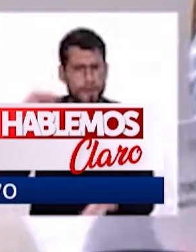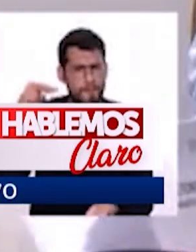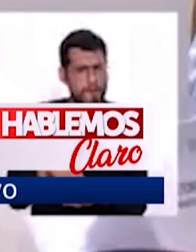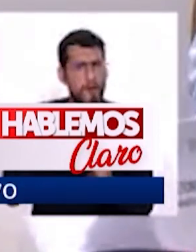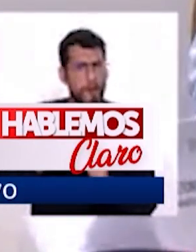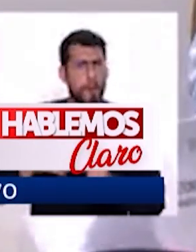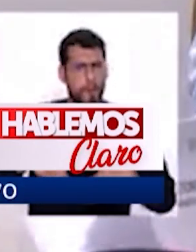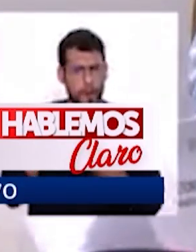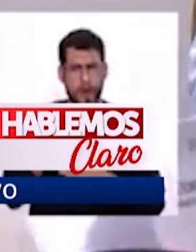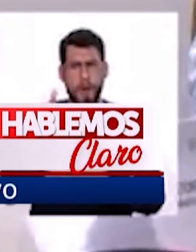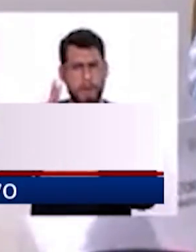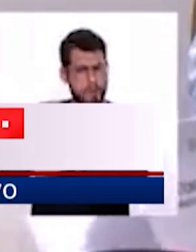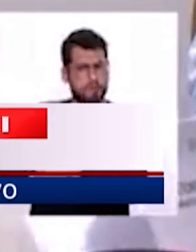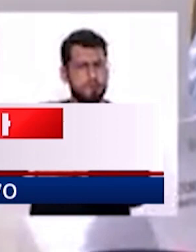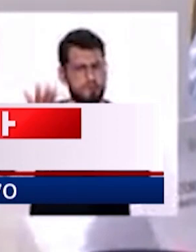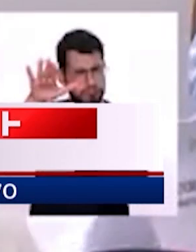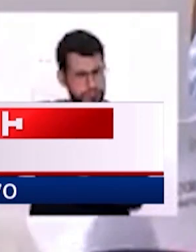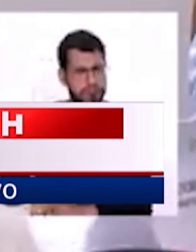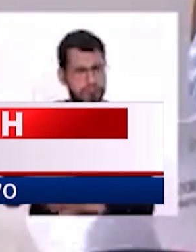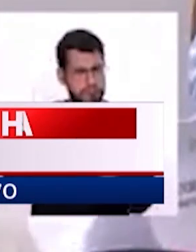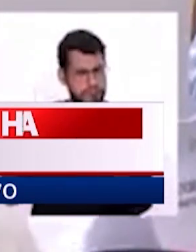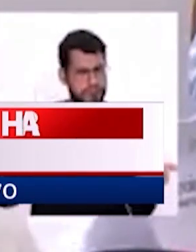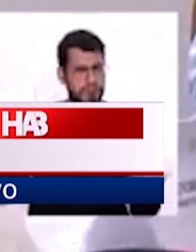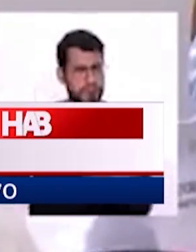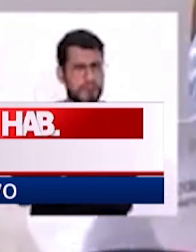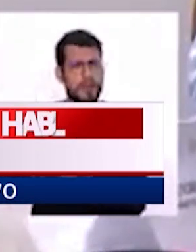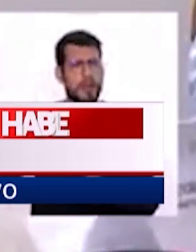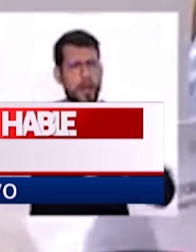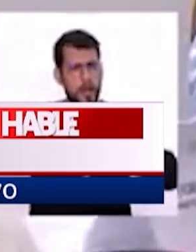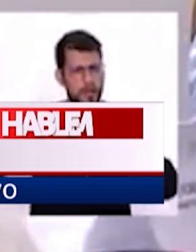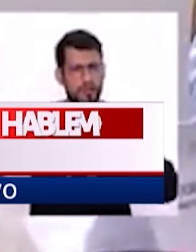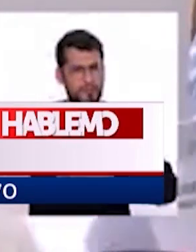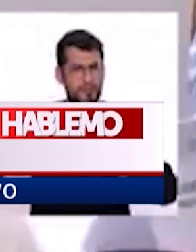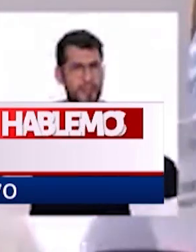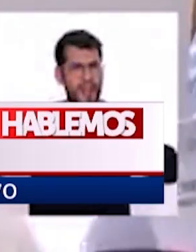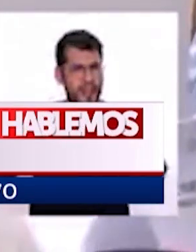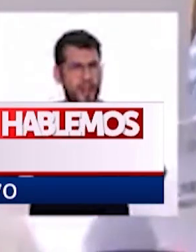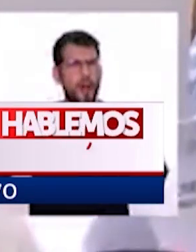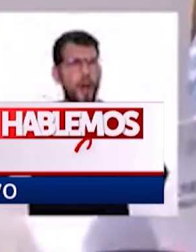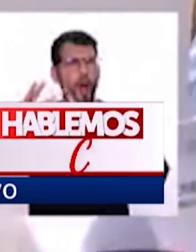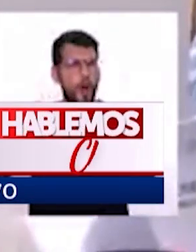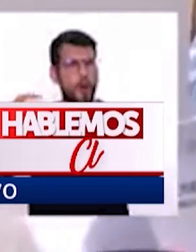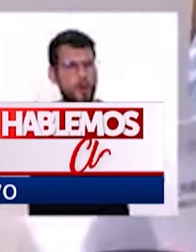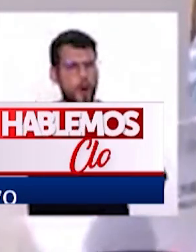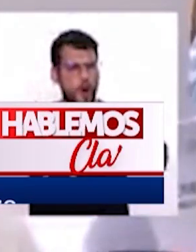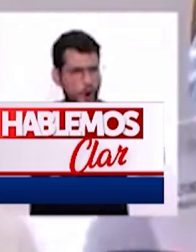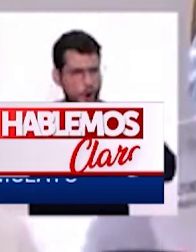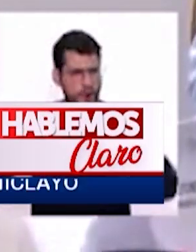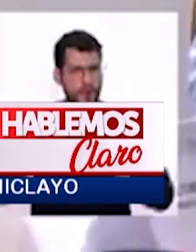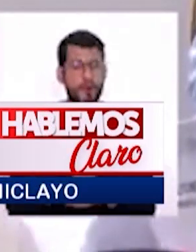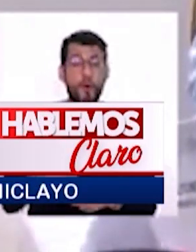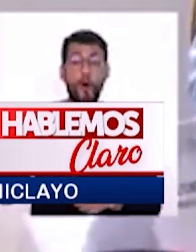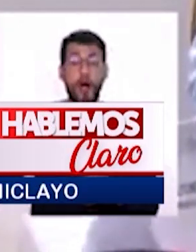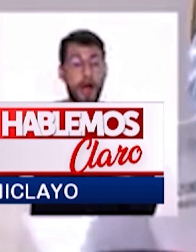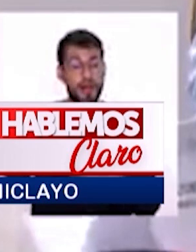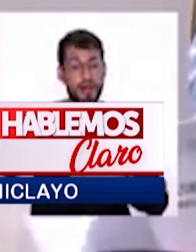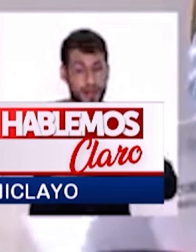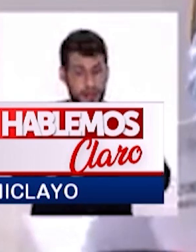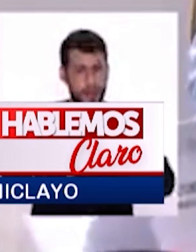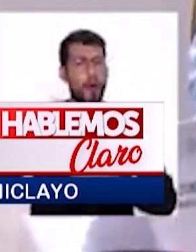segunda sesión ordinaria del Consejo Nacional de Seguridad Ciudadana, en compañía del Premier, a quien incluso le